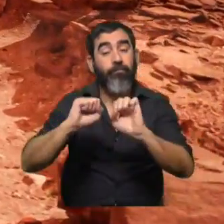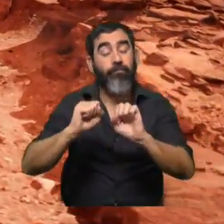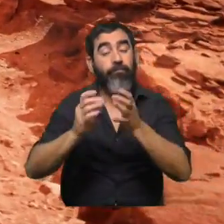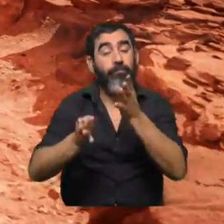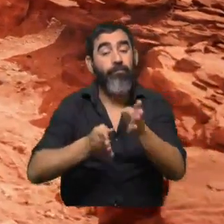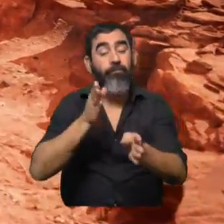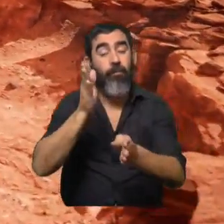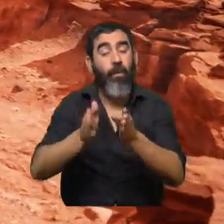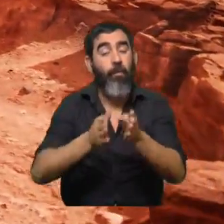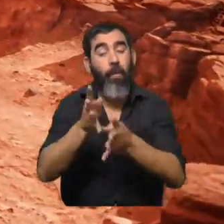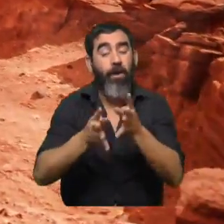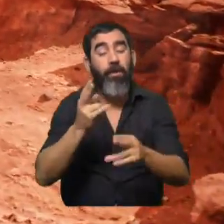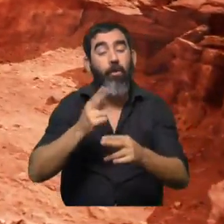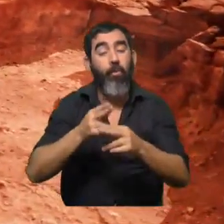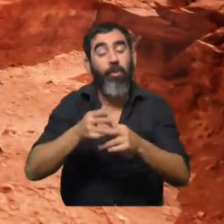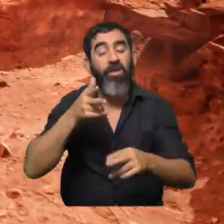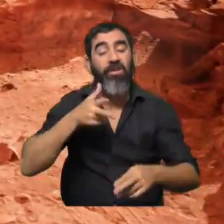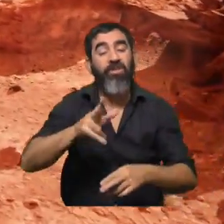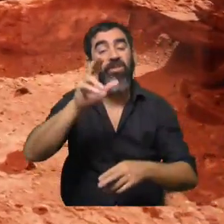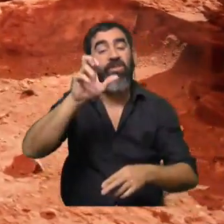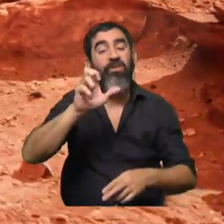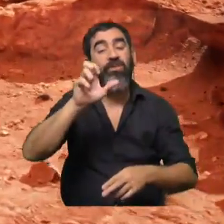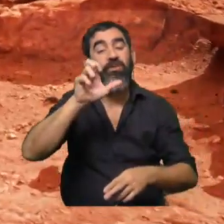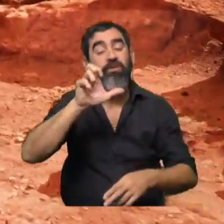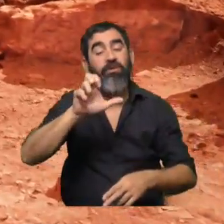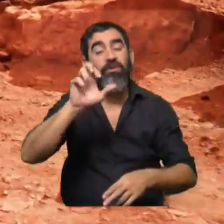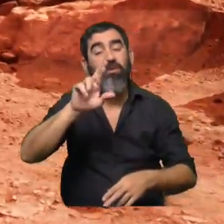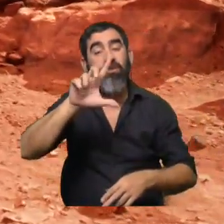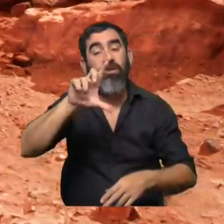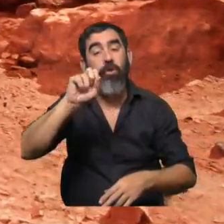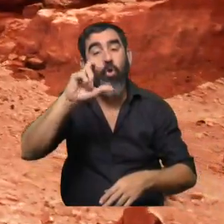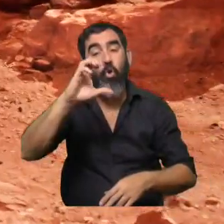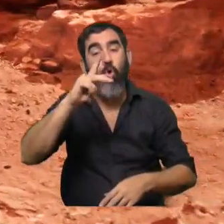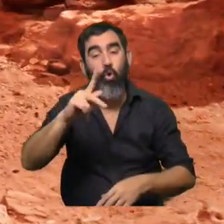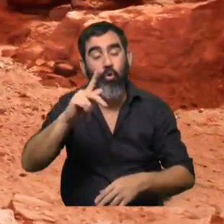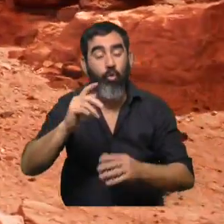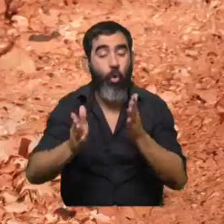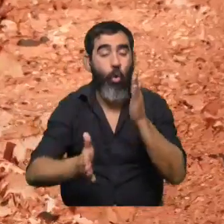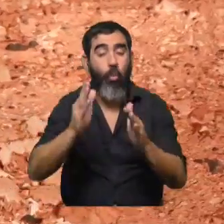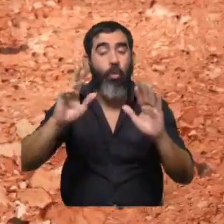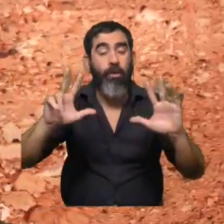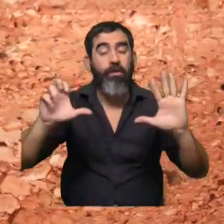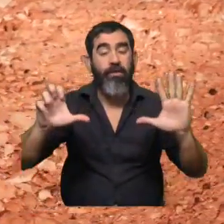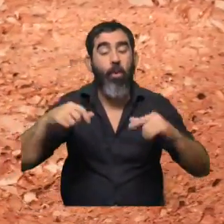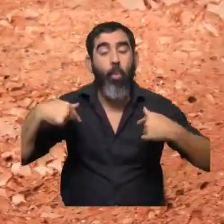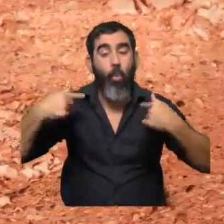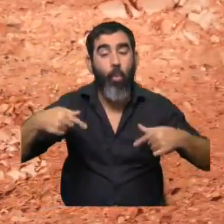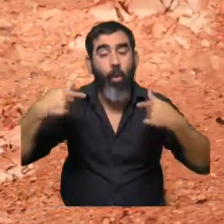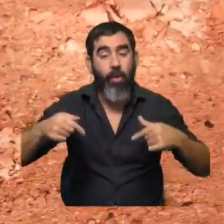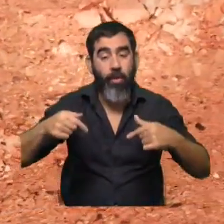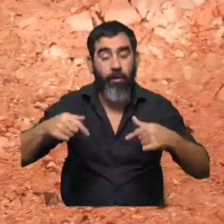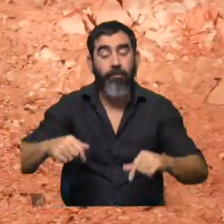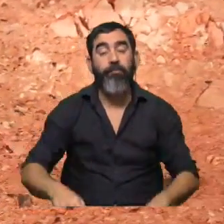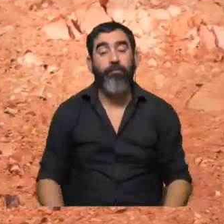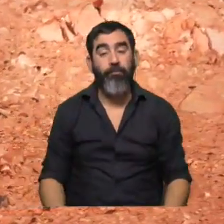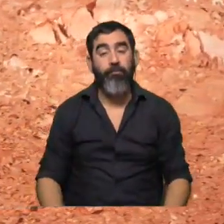llamado Sherlock, montado en el brazo robótico del rover de 6 ruedas, que permite un mapeo y análisis detallado de las moléculas